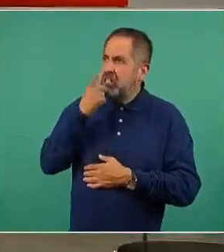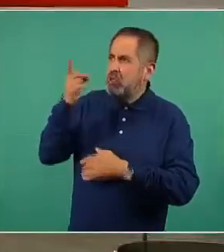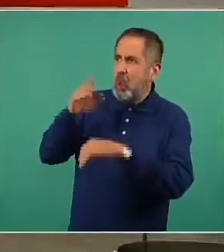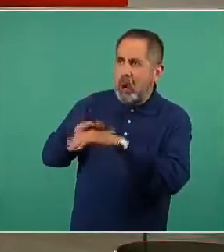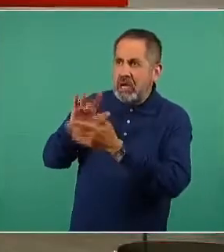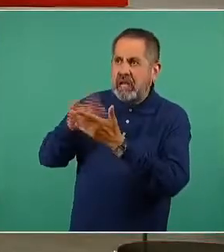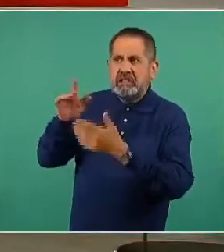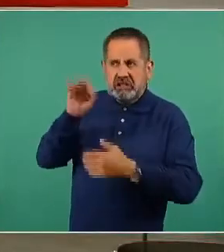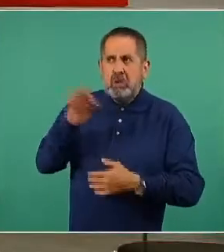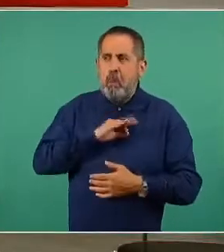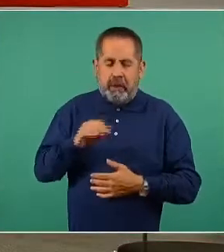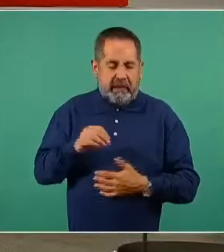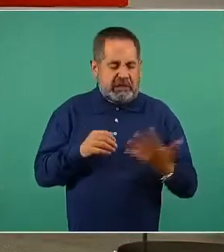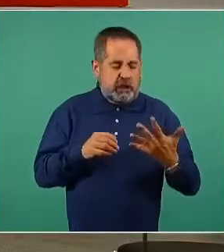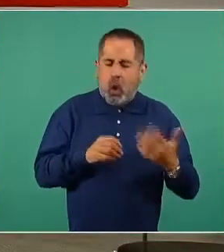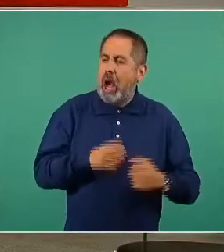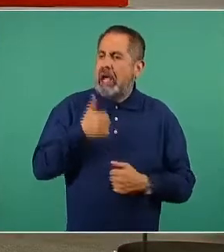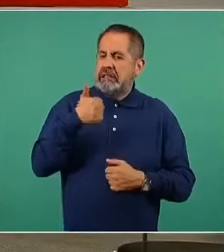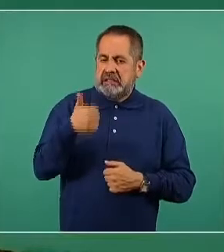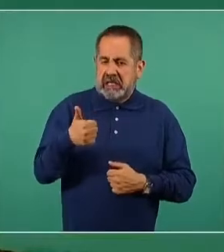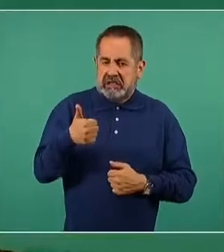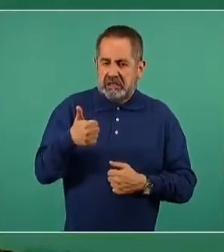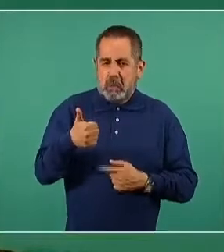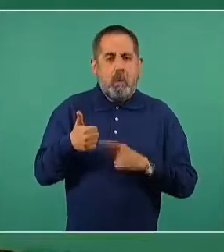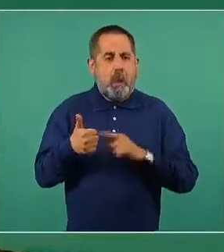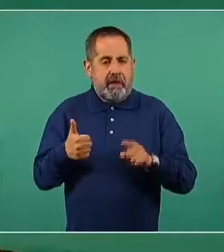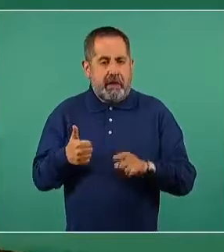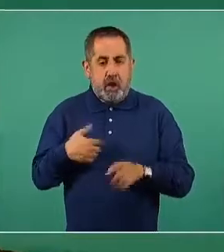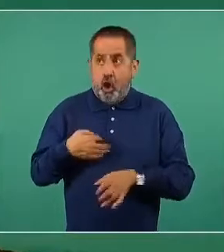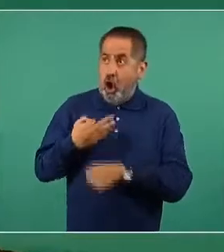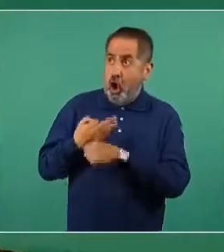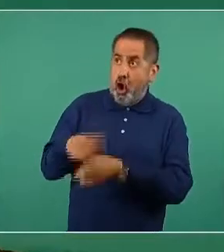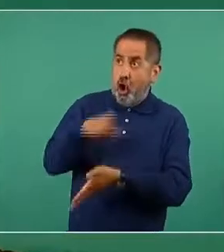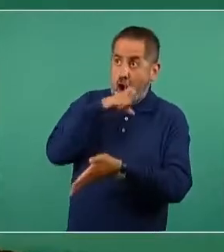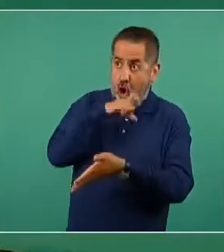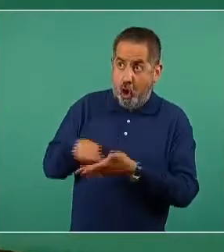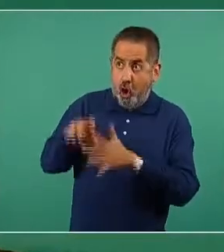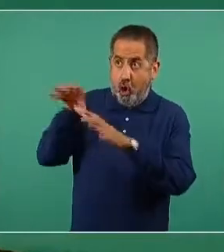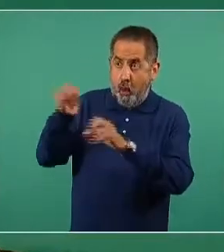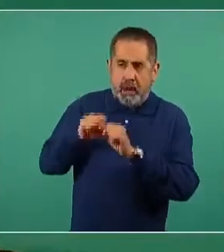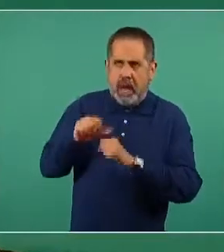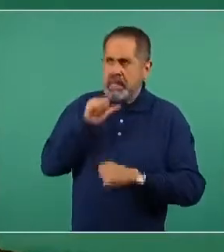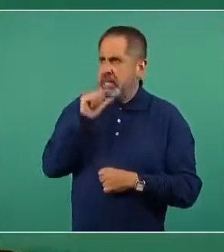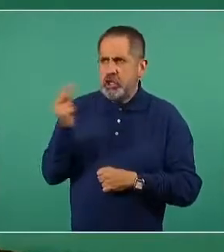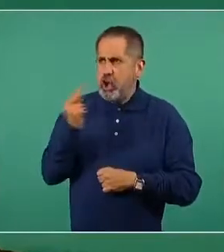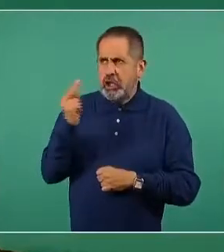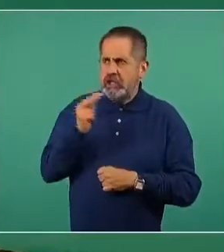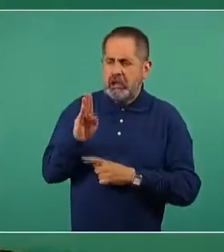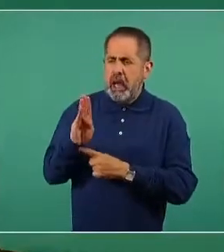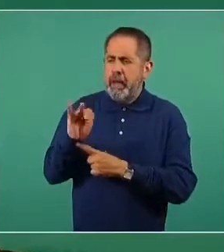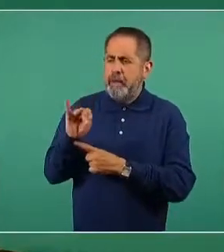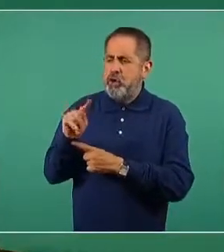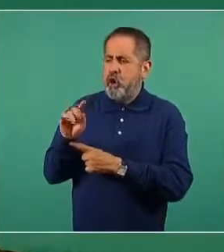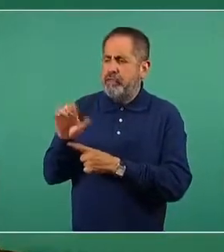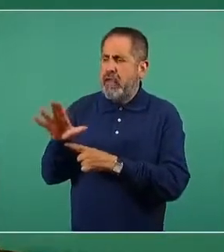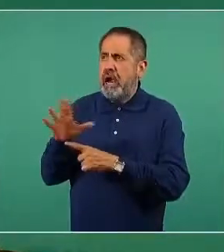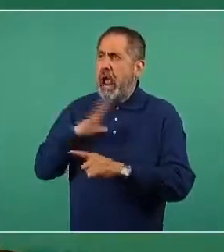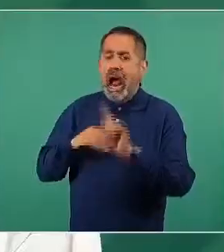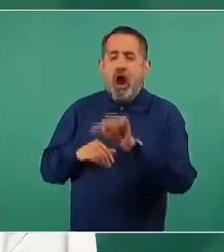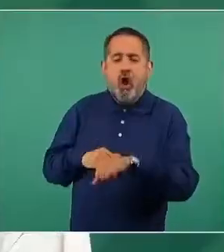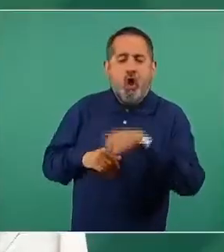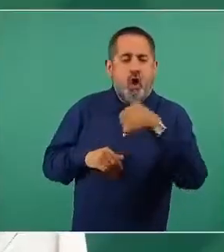y de momento no necesitamos comprar agujas de la compañía BioNTech, porque tenemos un